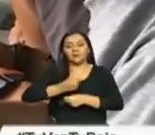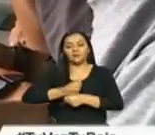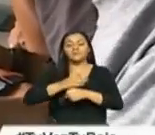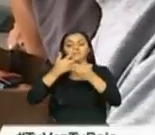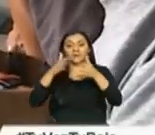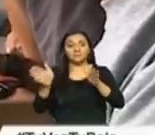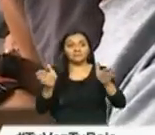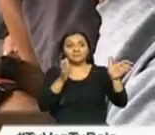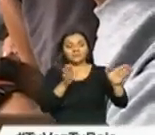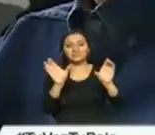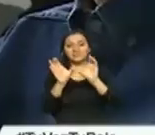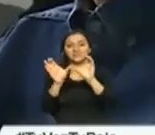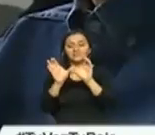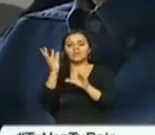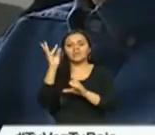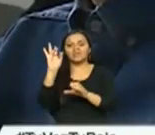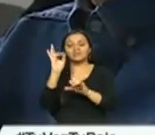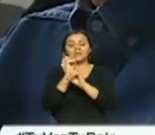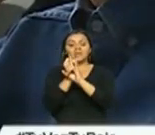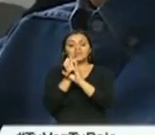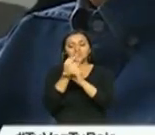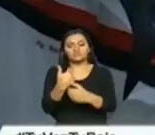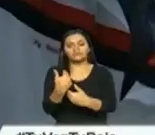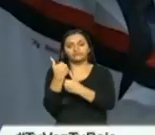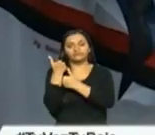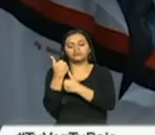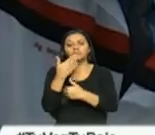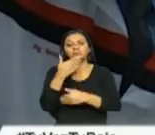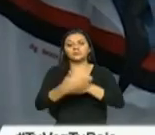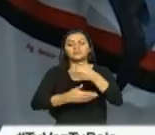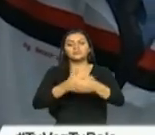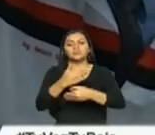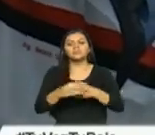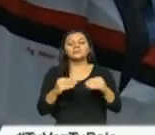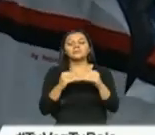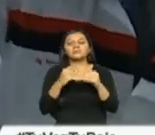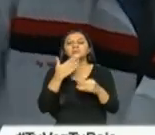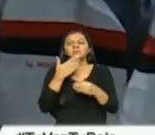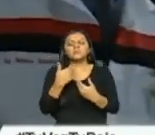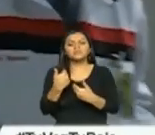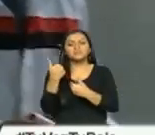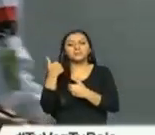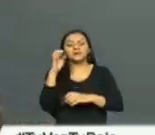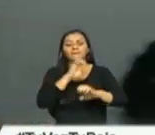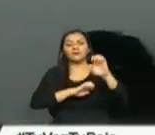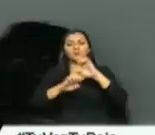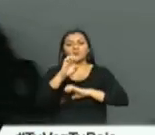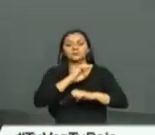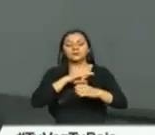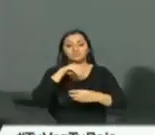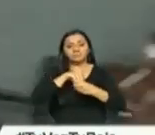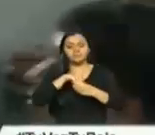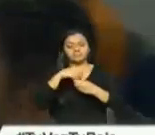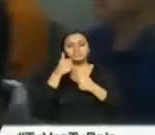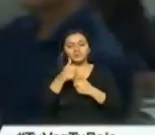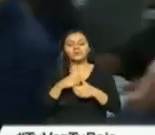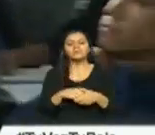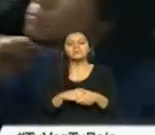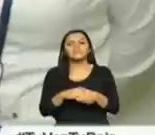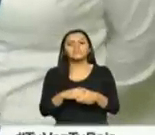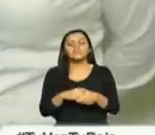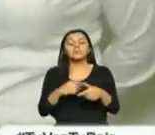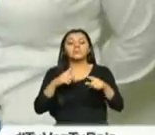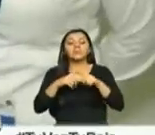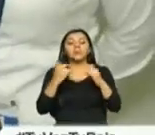la certificación, 17 institutos tecnológicos han sido reconocidos como organismos evaluadores de la conformidad. El proceso